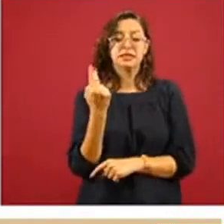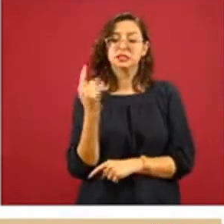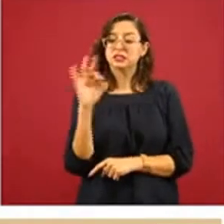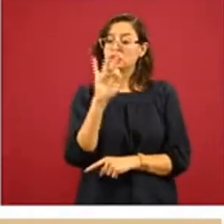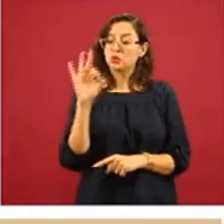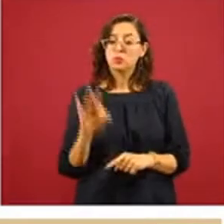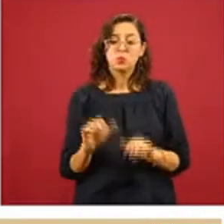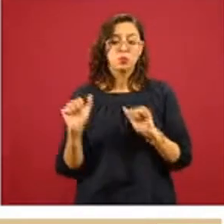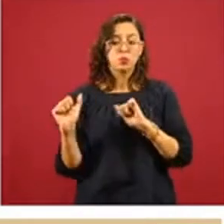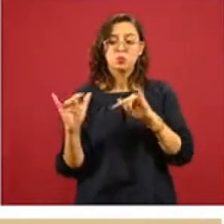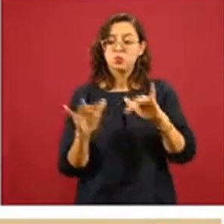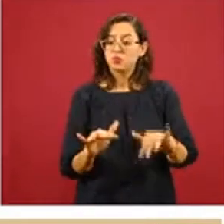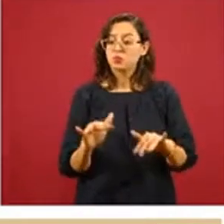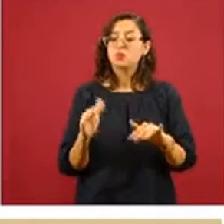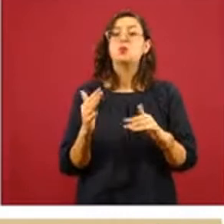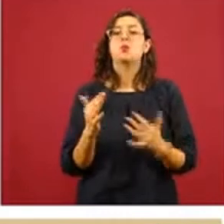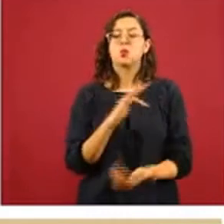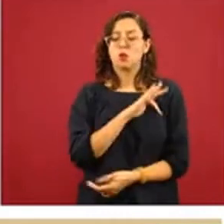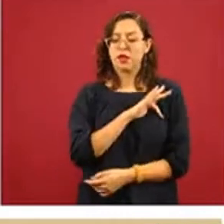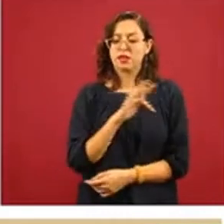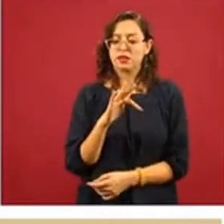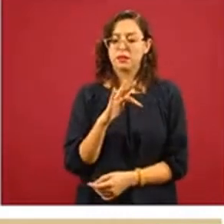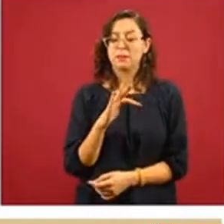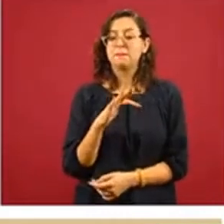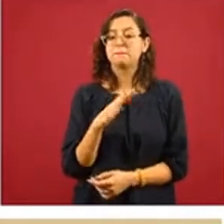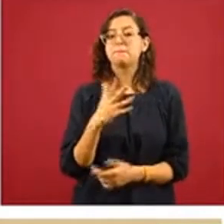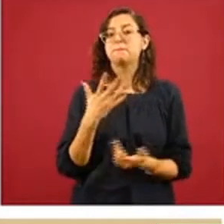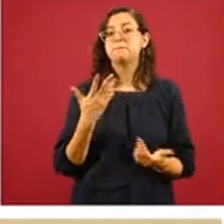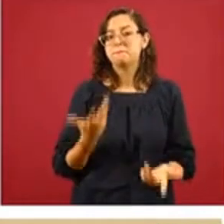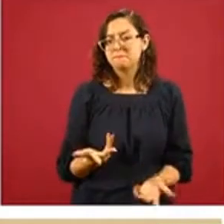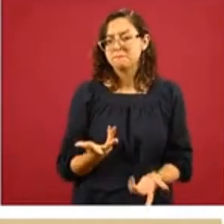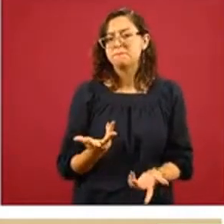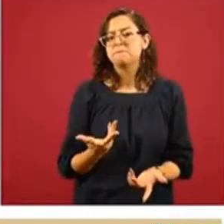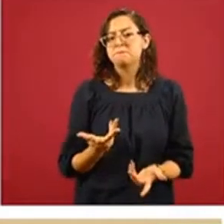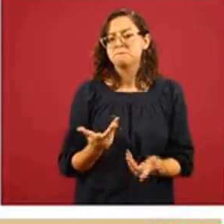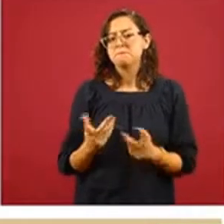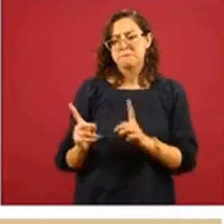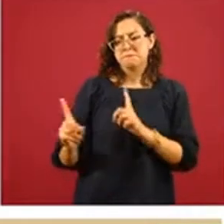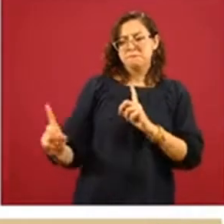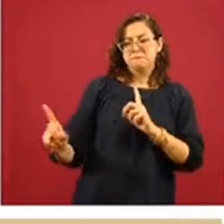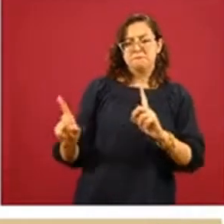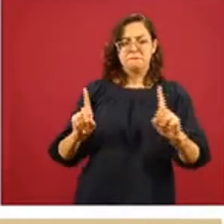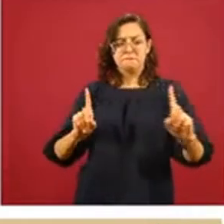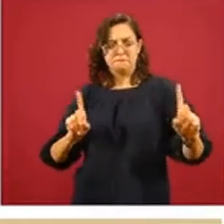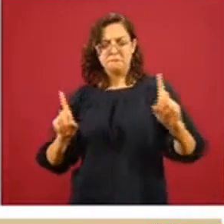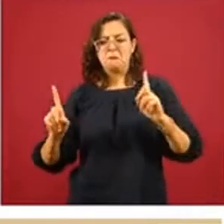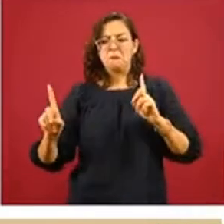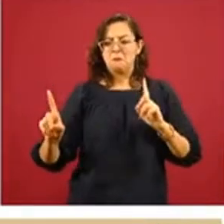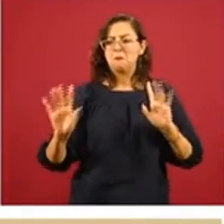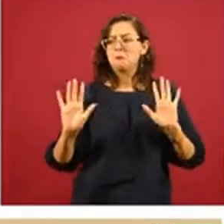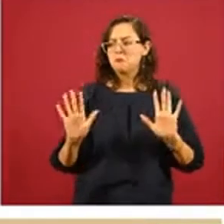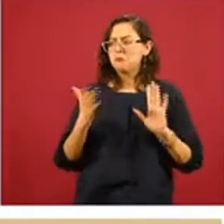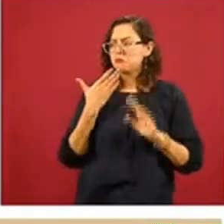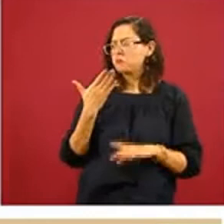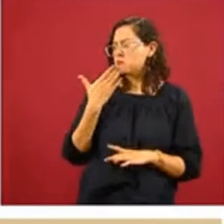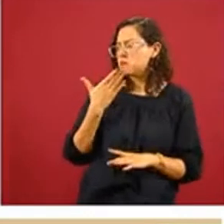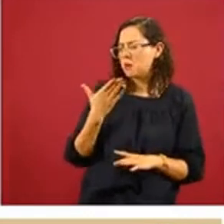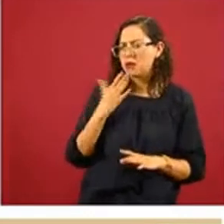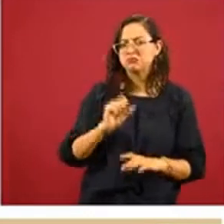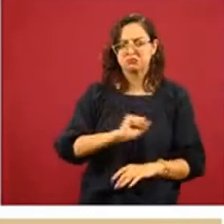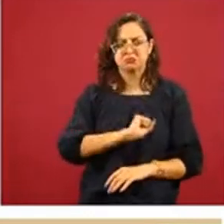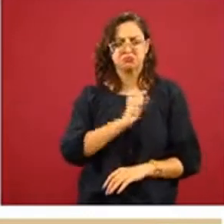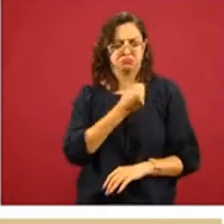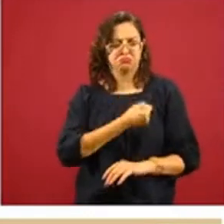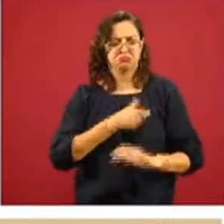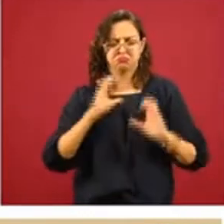25% es que en todos estos lugares se pueda mantener todavía una muy buena dispersión de la población, se